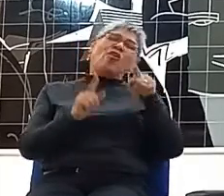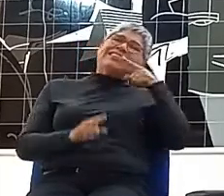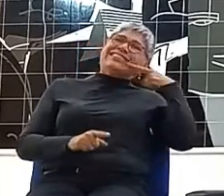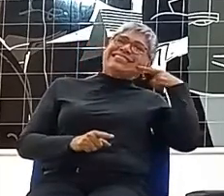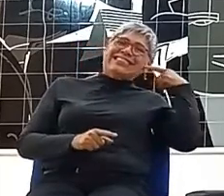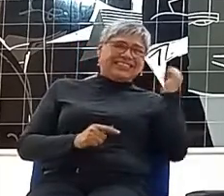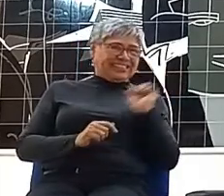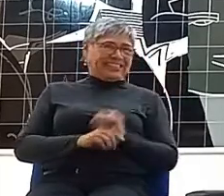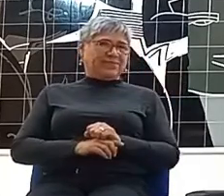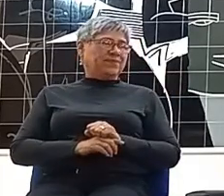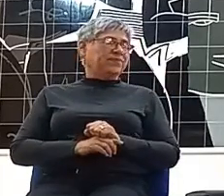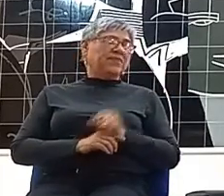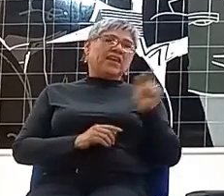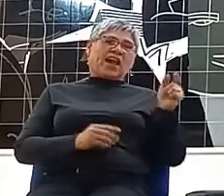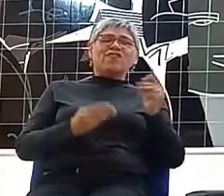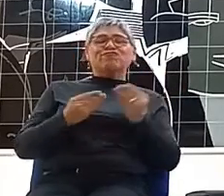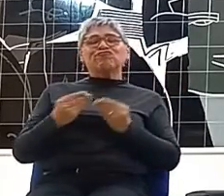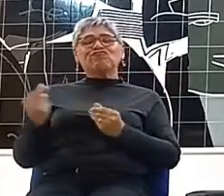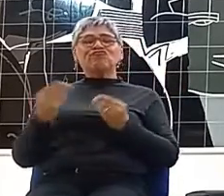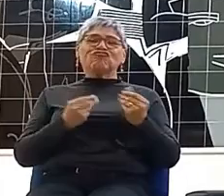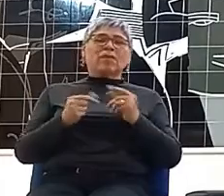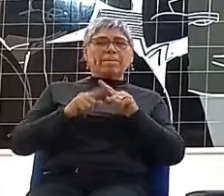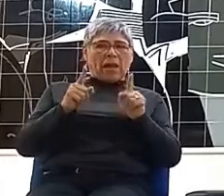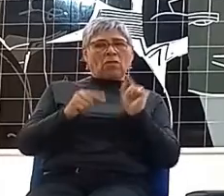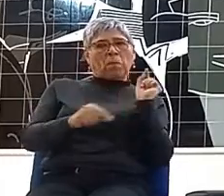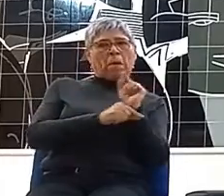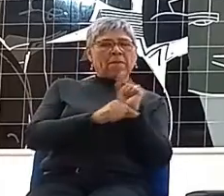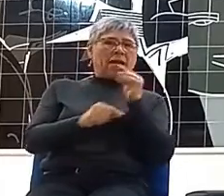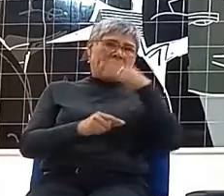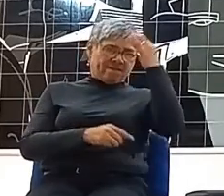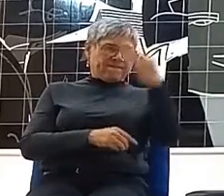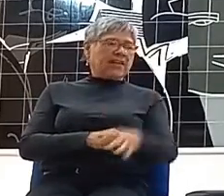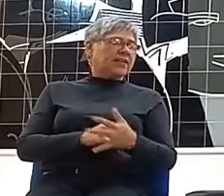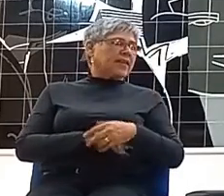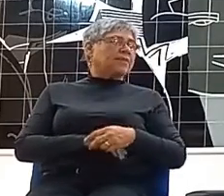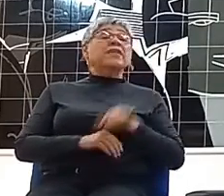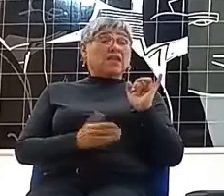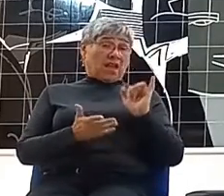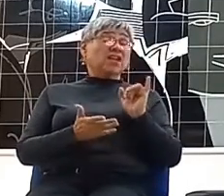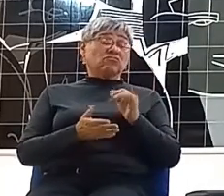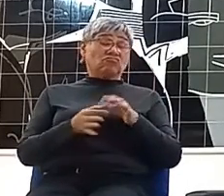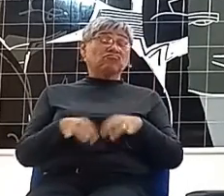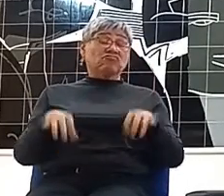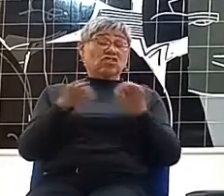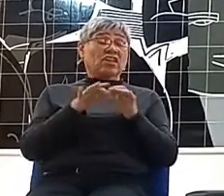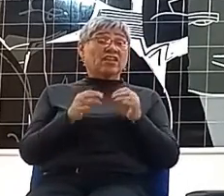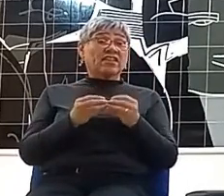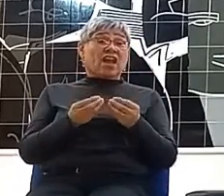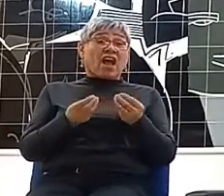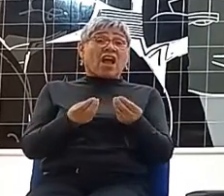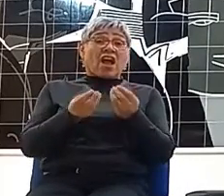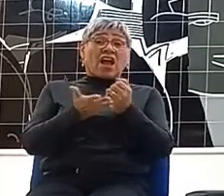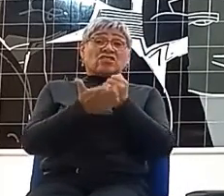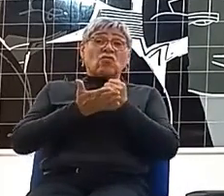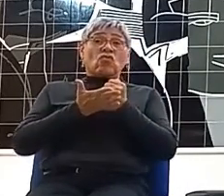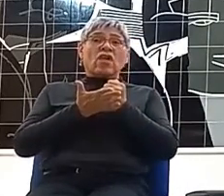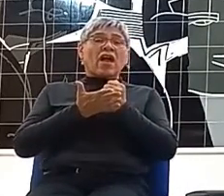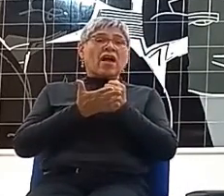tiempo con mucha lucidez, porque creo que justamente eso también nos ayuda a crecer, esas